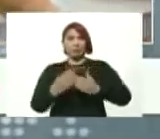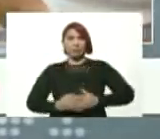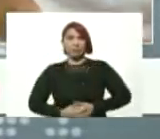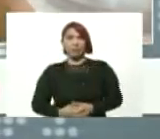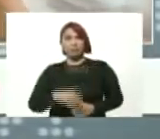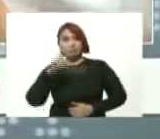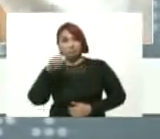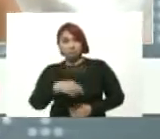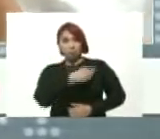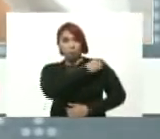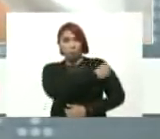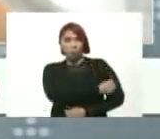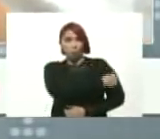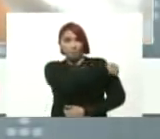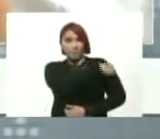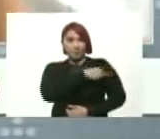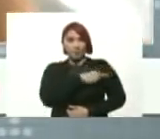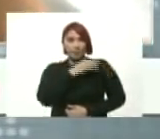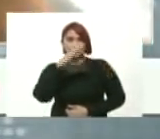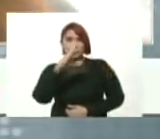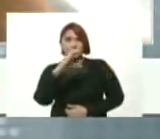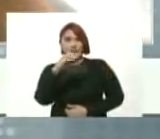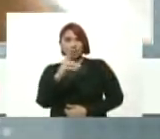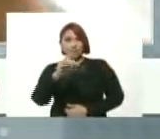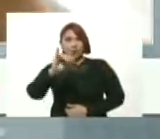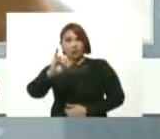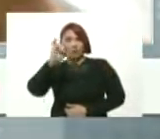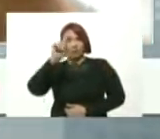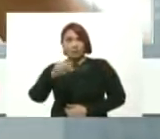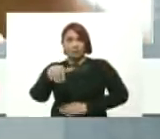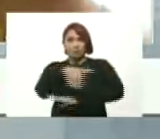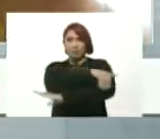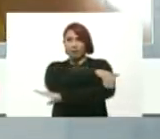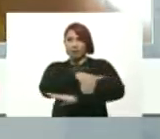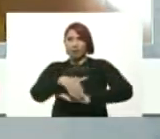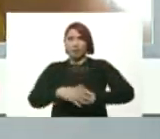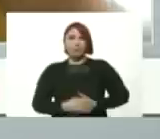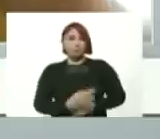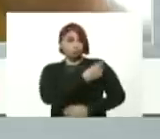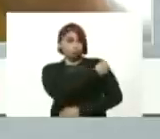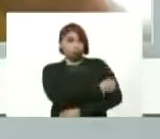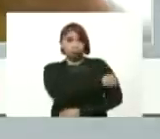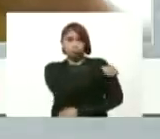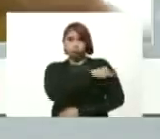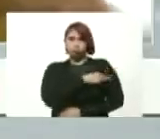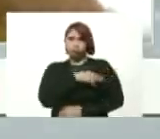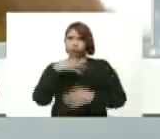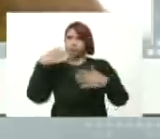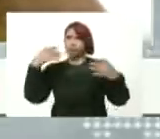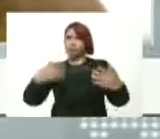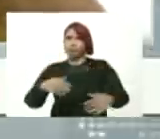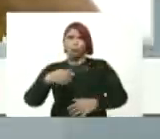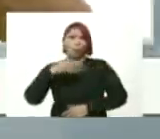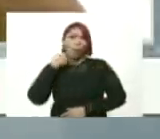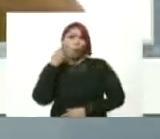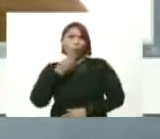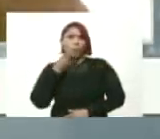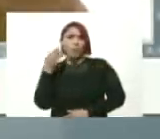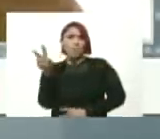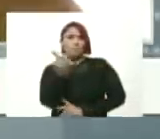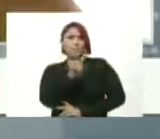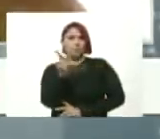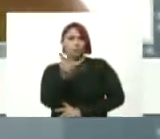hospitales y en los cd y en la calle en los ambulatorios miles de jóvenes venezolanos